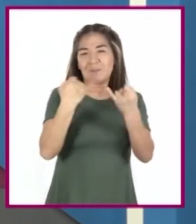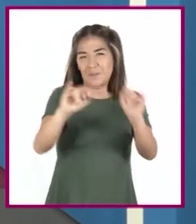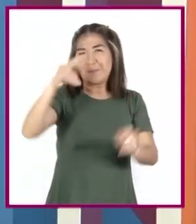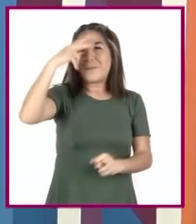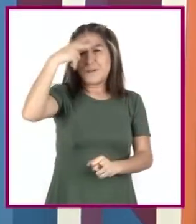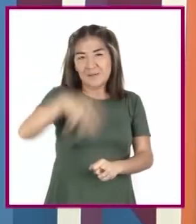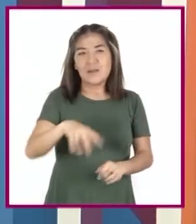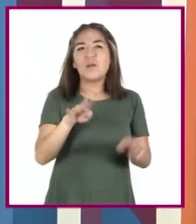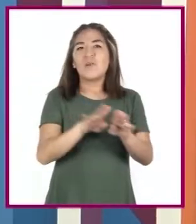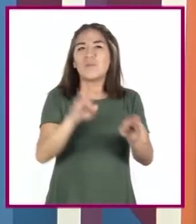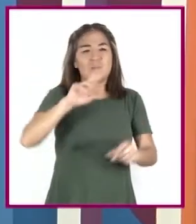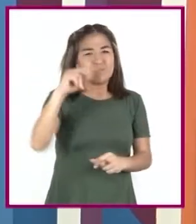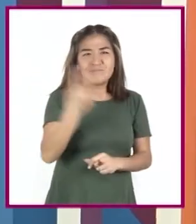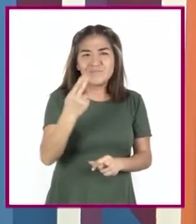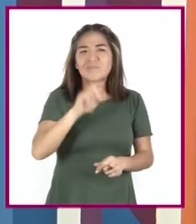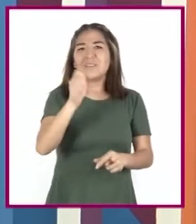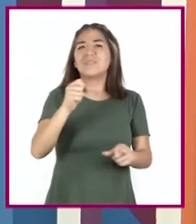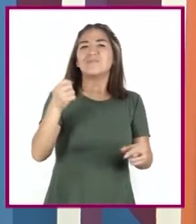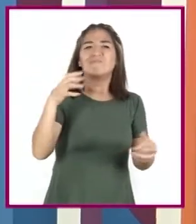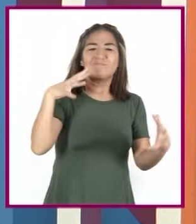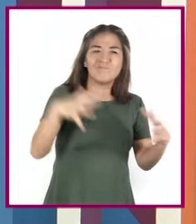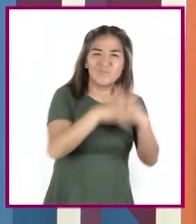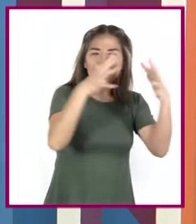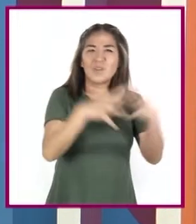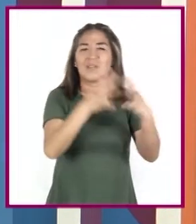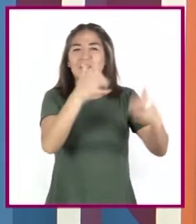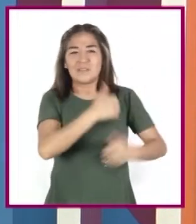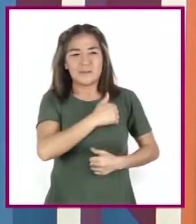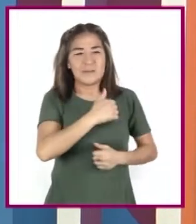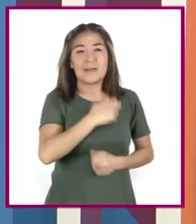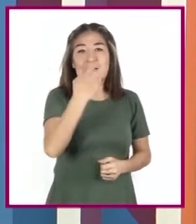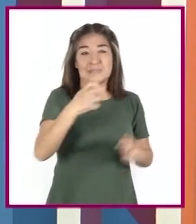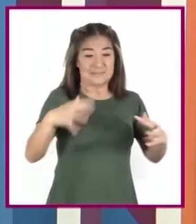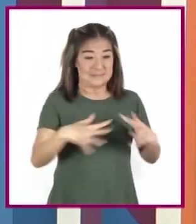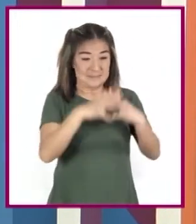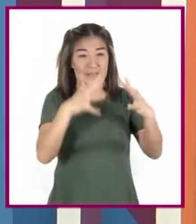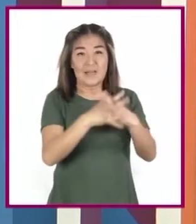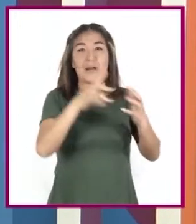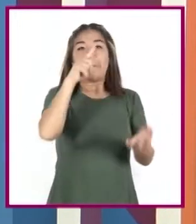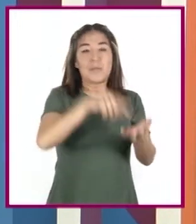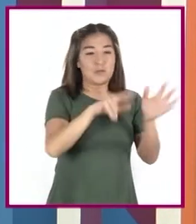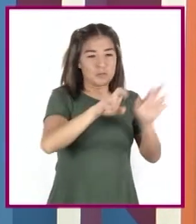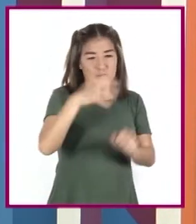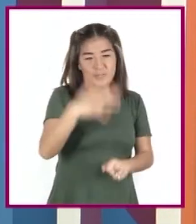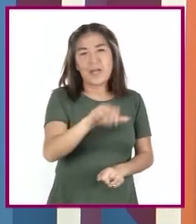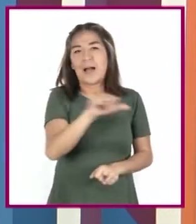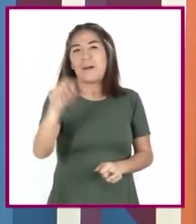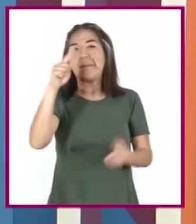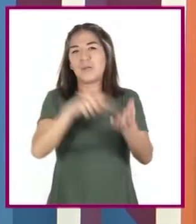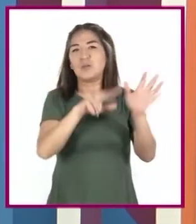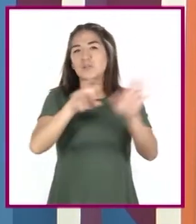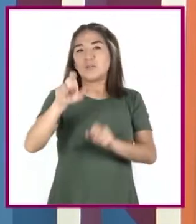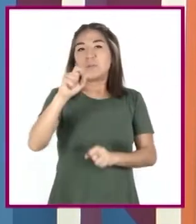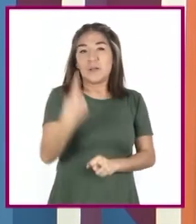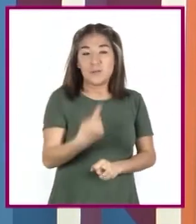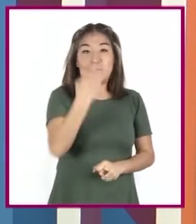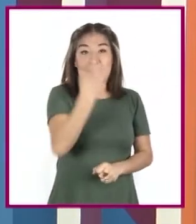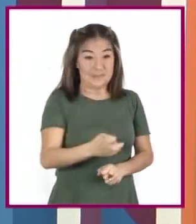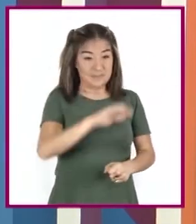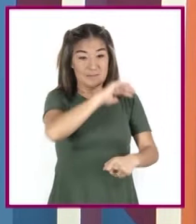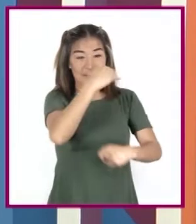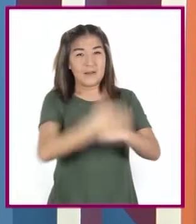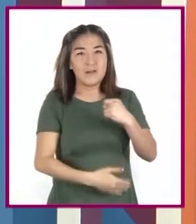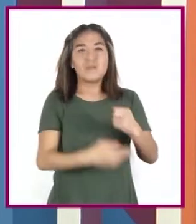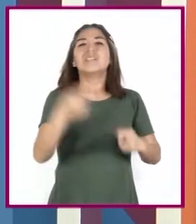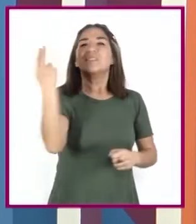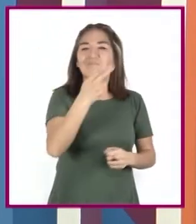violencia? La Guerra de Independencia se dio entre 1810 y 1821. Al finalizar esta, era